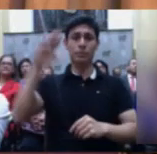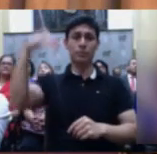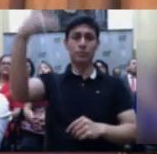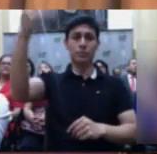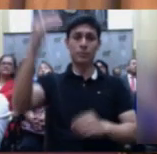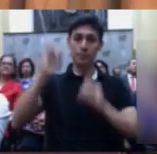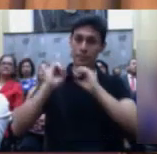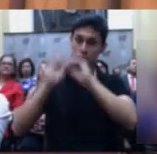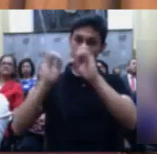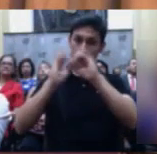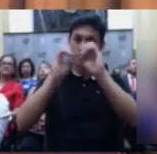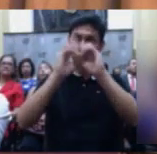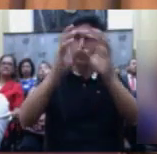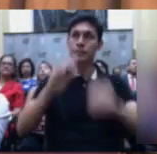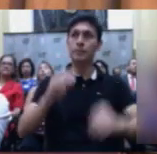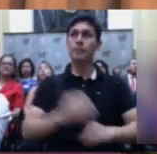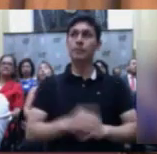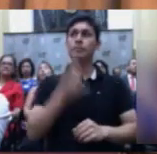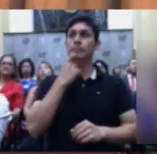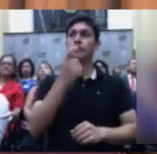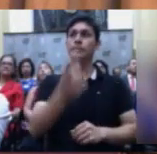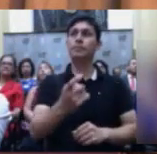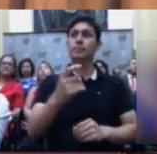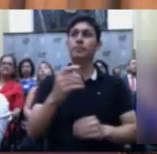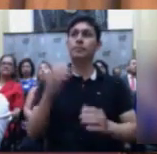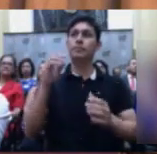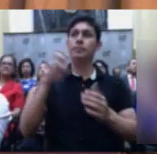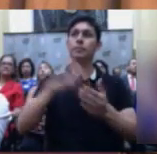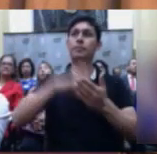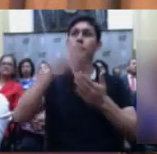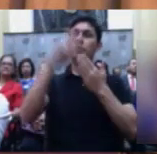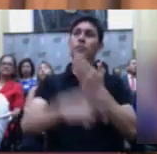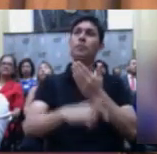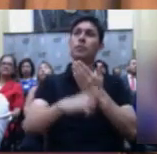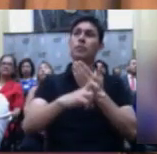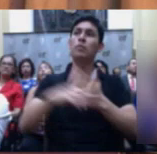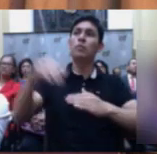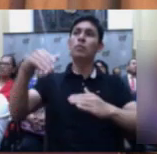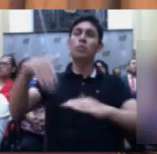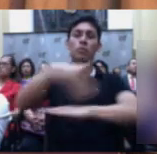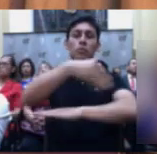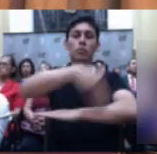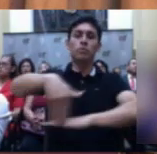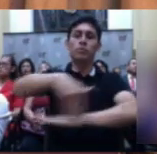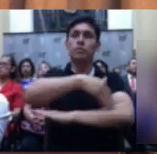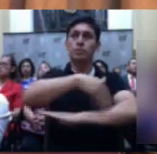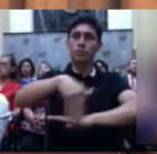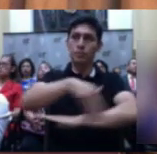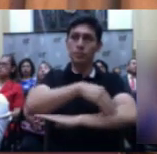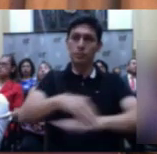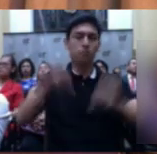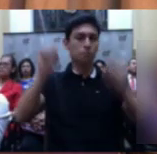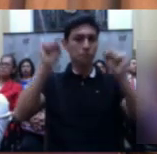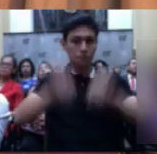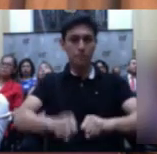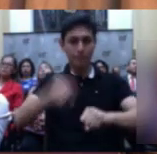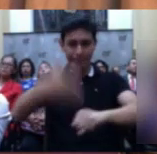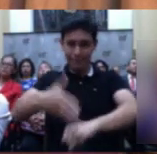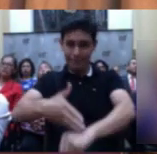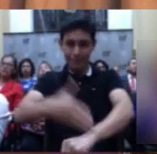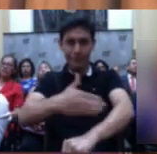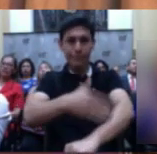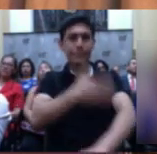presentaremos el novísimo Plan de Movilidad Urbana, que hará posible la modernización y